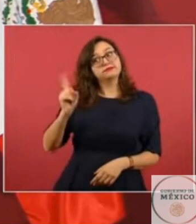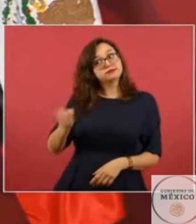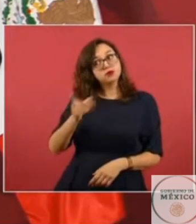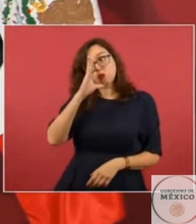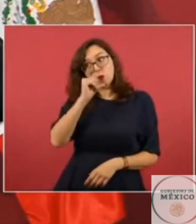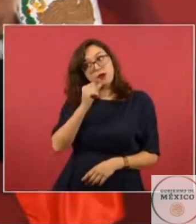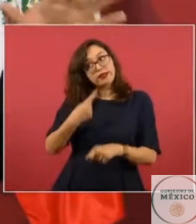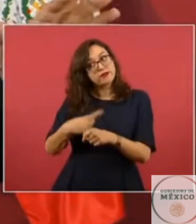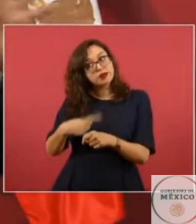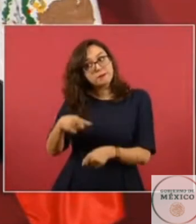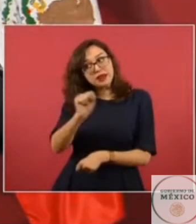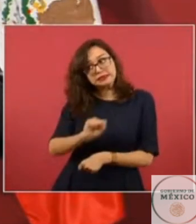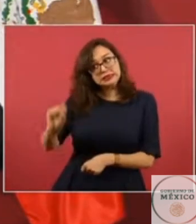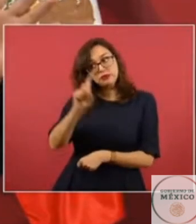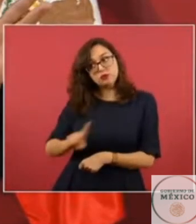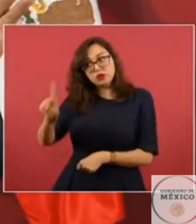Especialistas